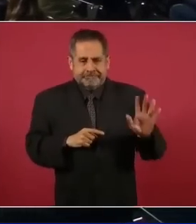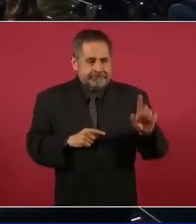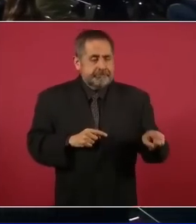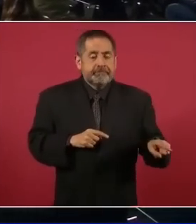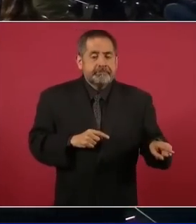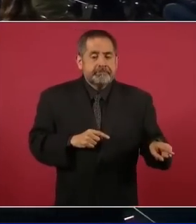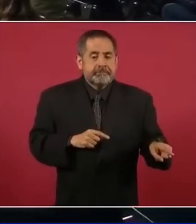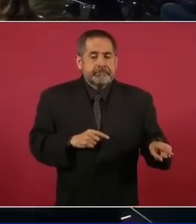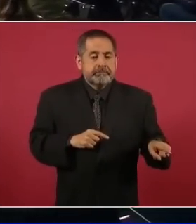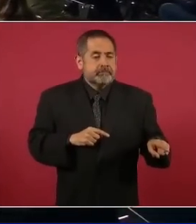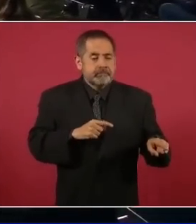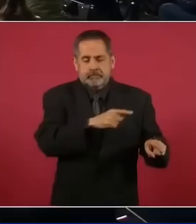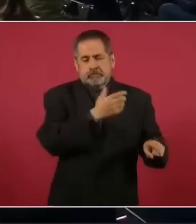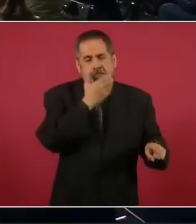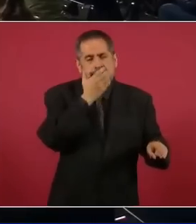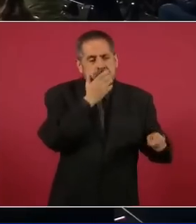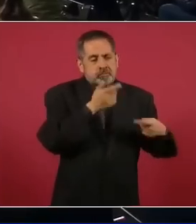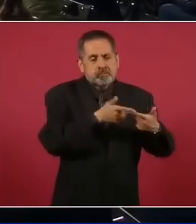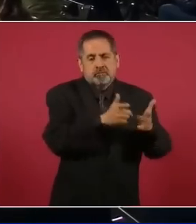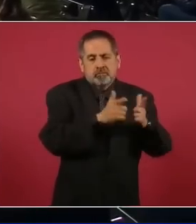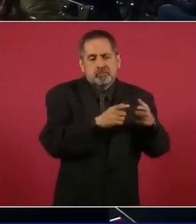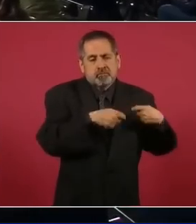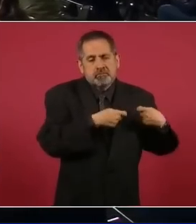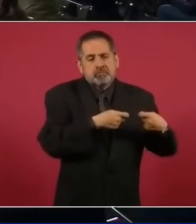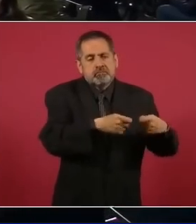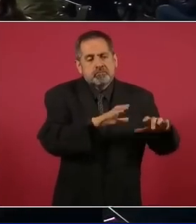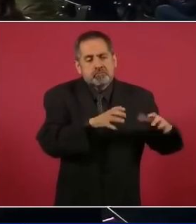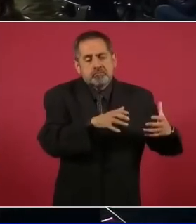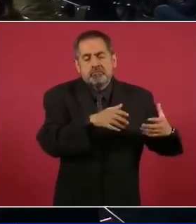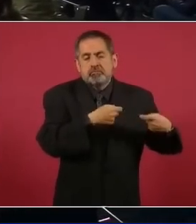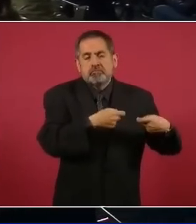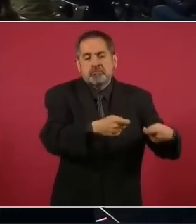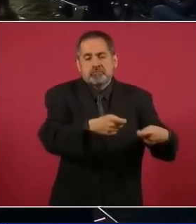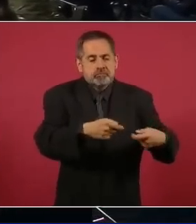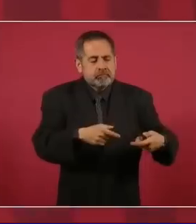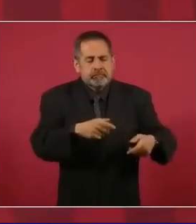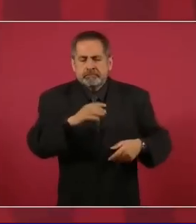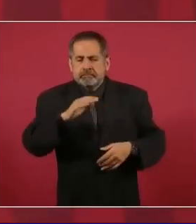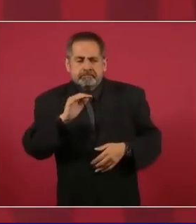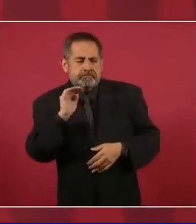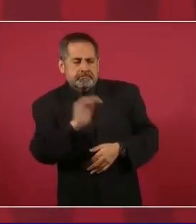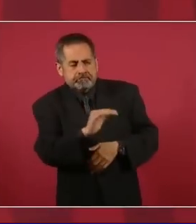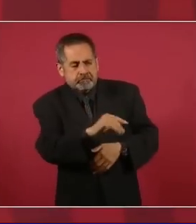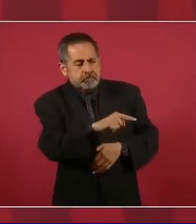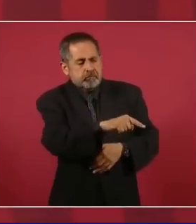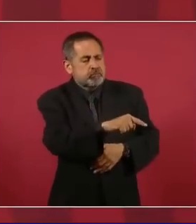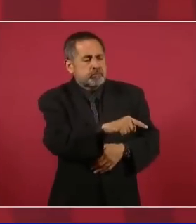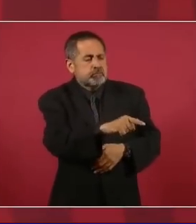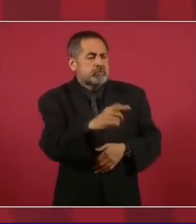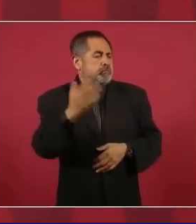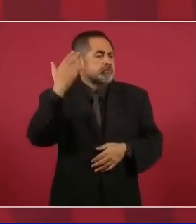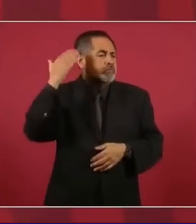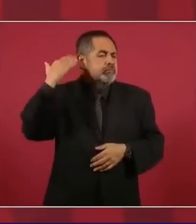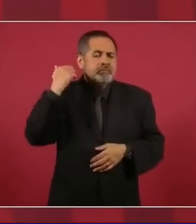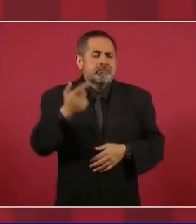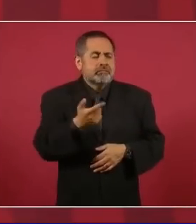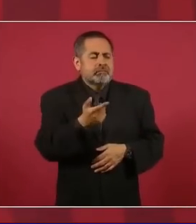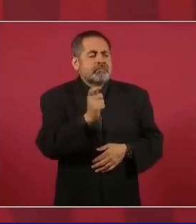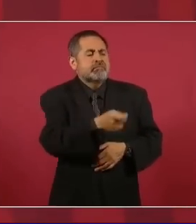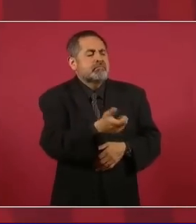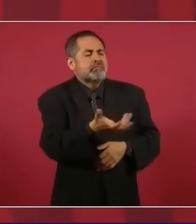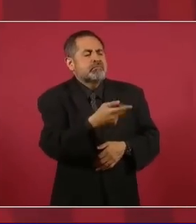orgánicos del conservadurismo, qué hicieron en favor del pueblo